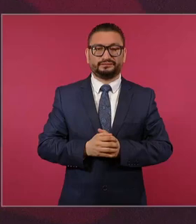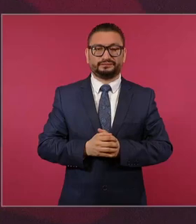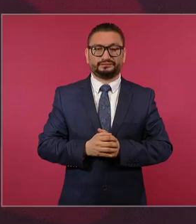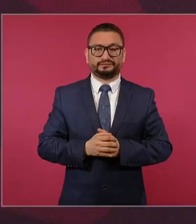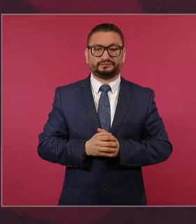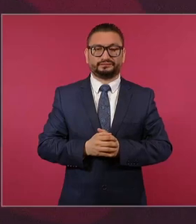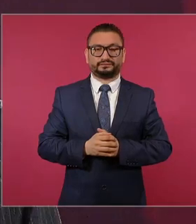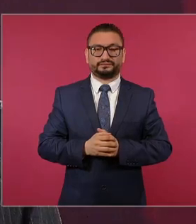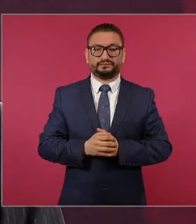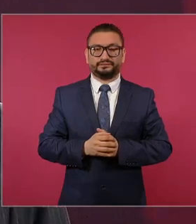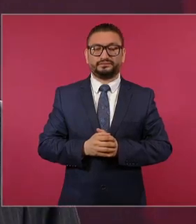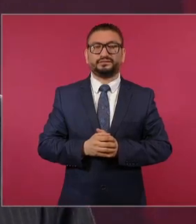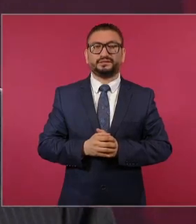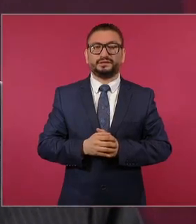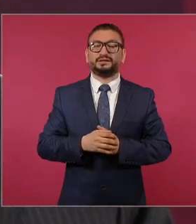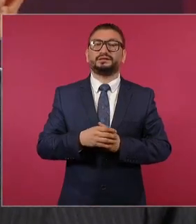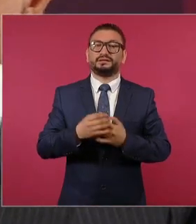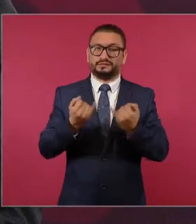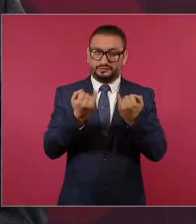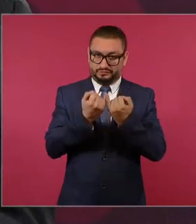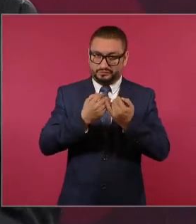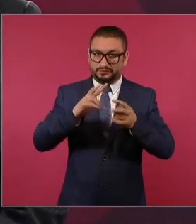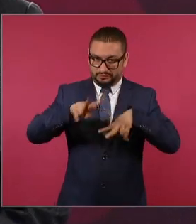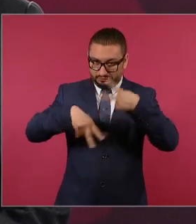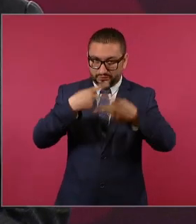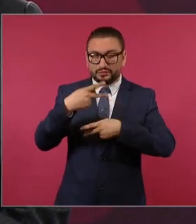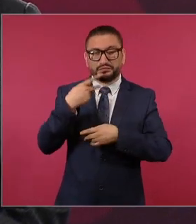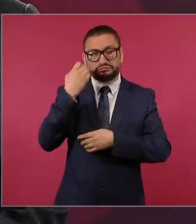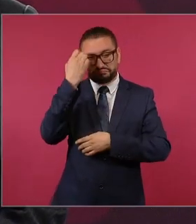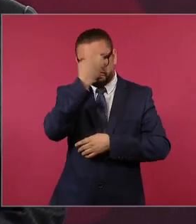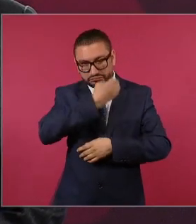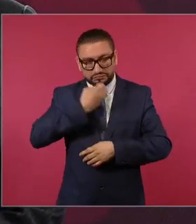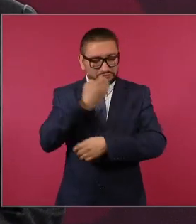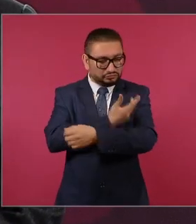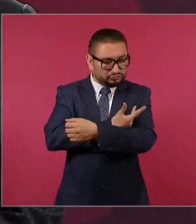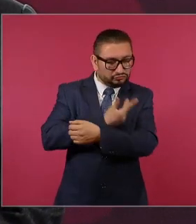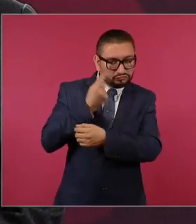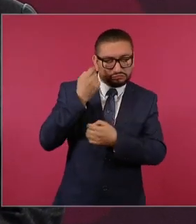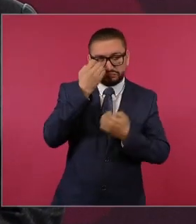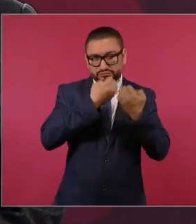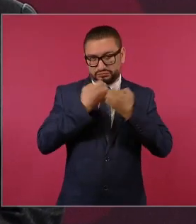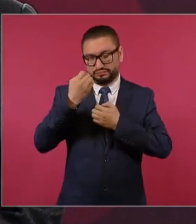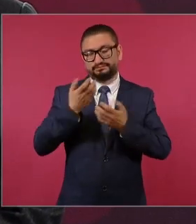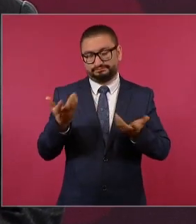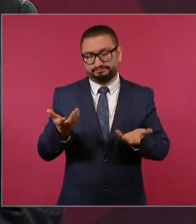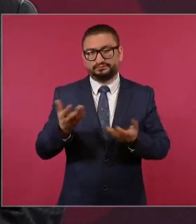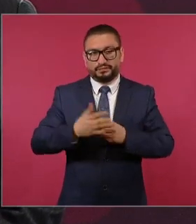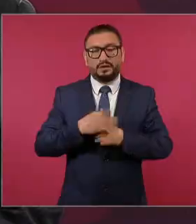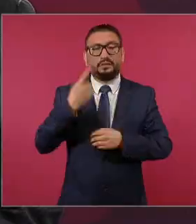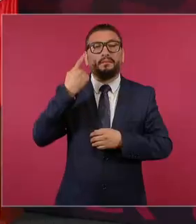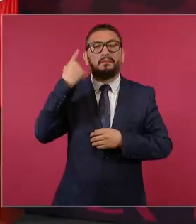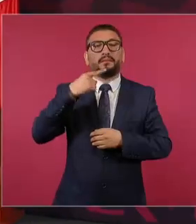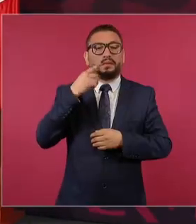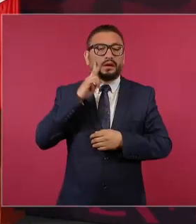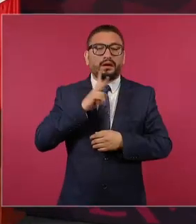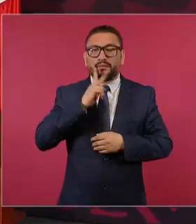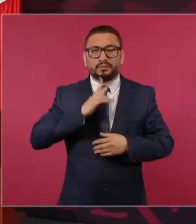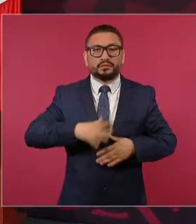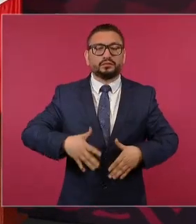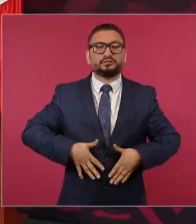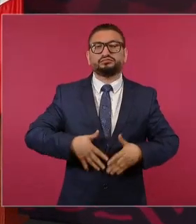hay que hacerse análisis, ¿no? De vez en cuando, para ver cómo está el colesterol.